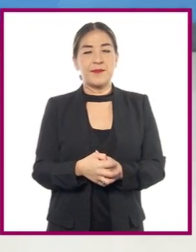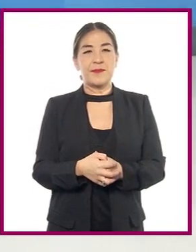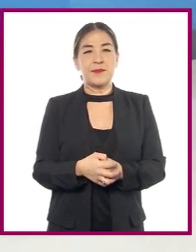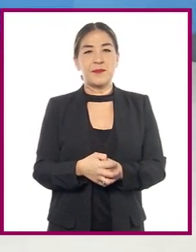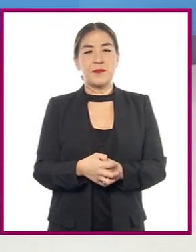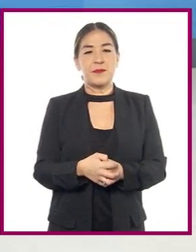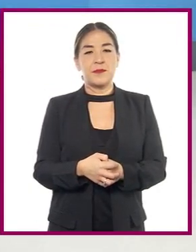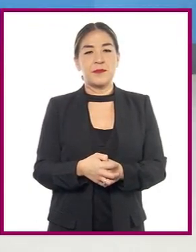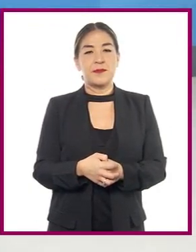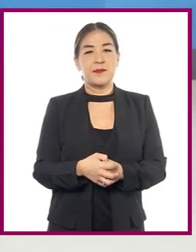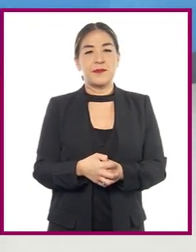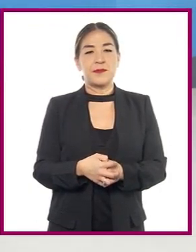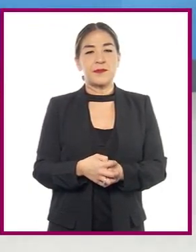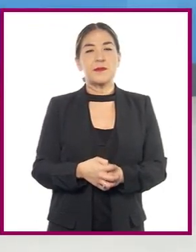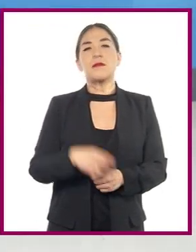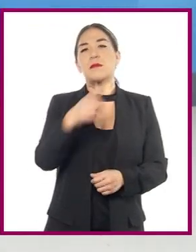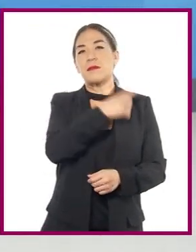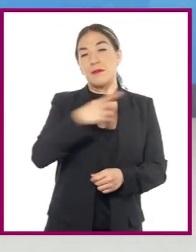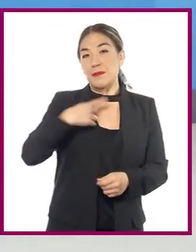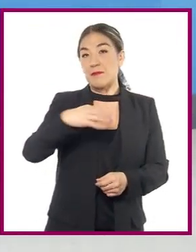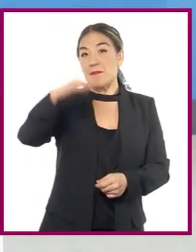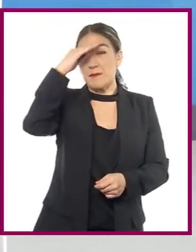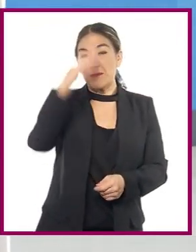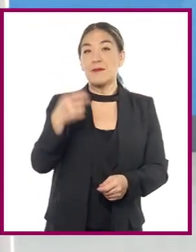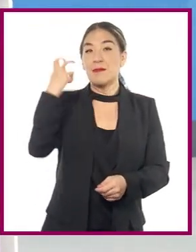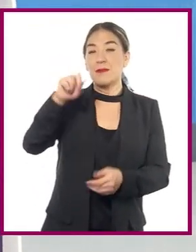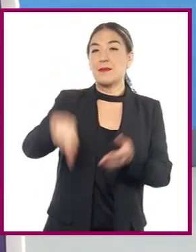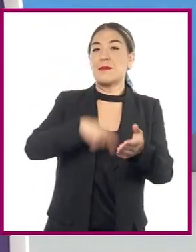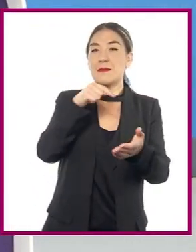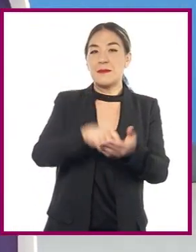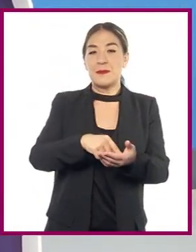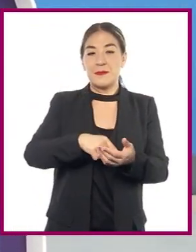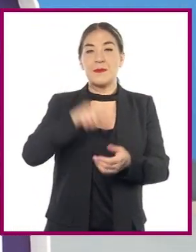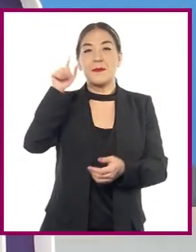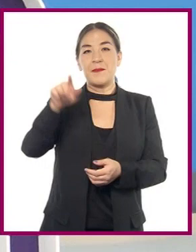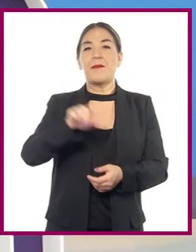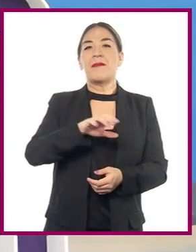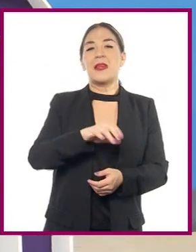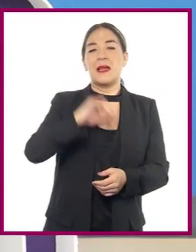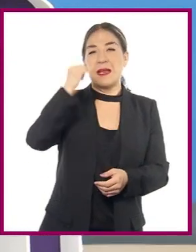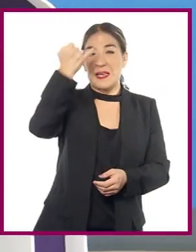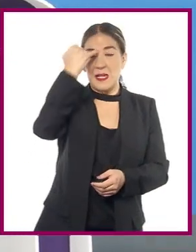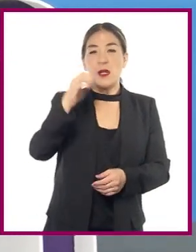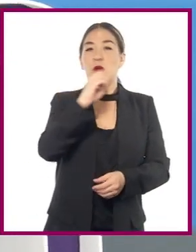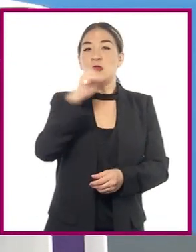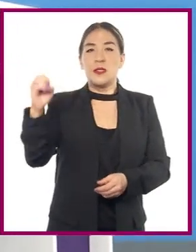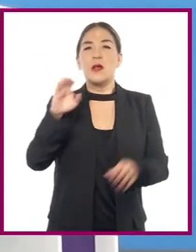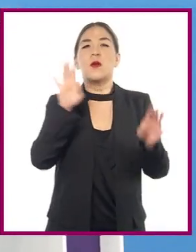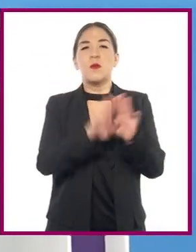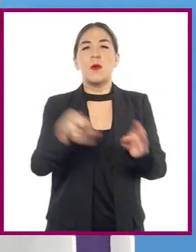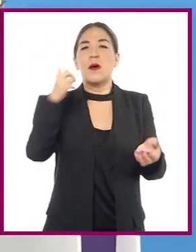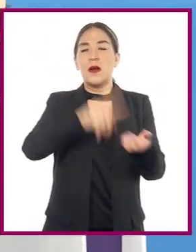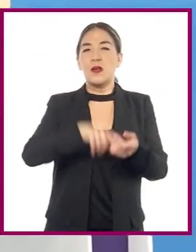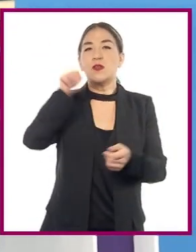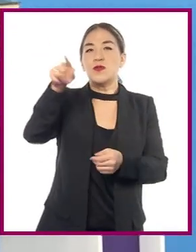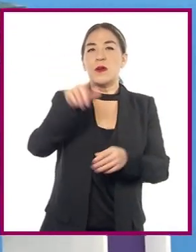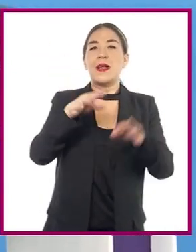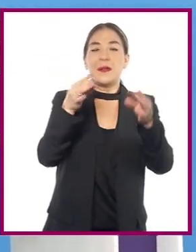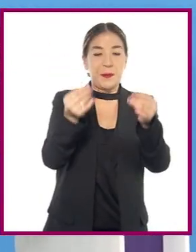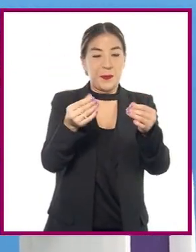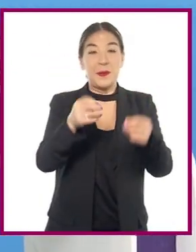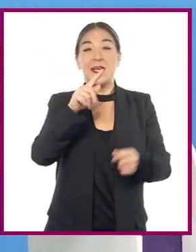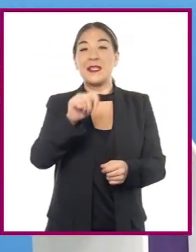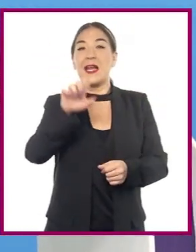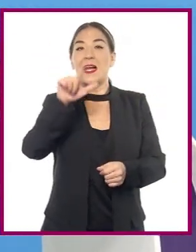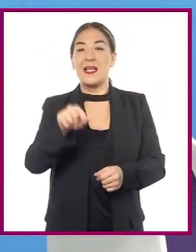Conviene, pues, vender en las Indias occidentales todos los paños de seda que se llevan de la China y las